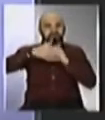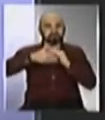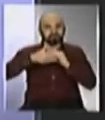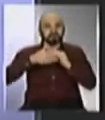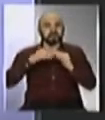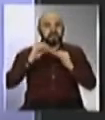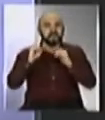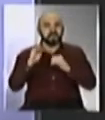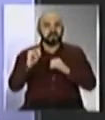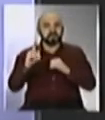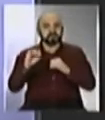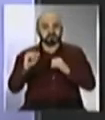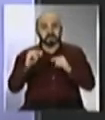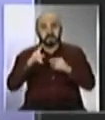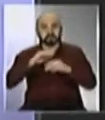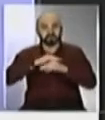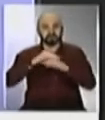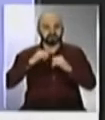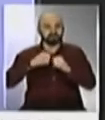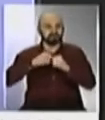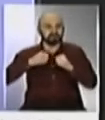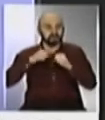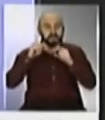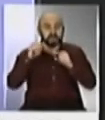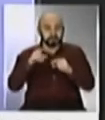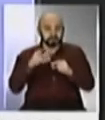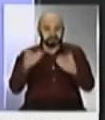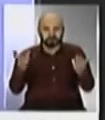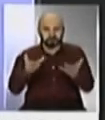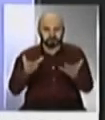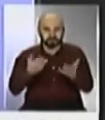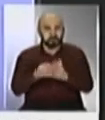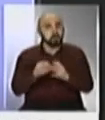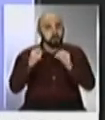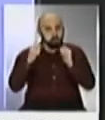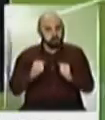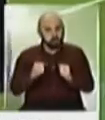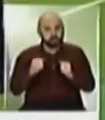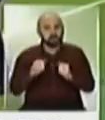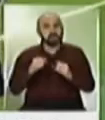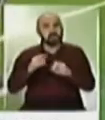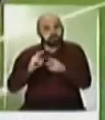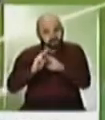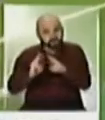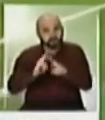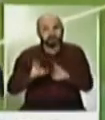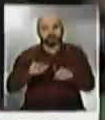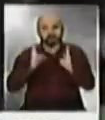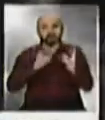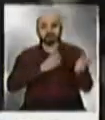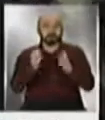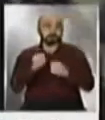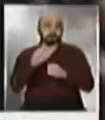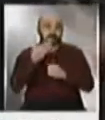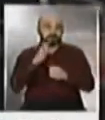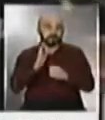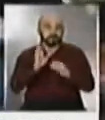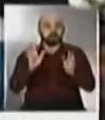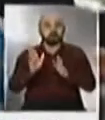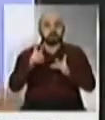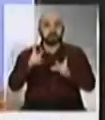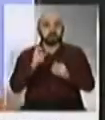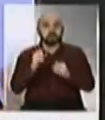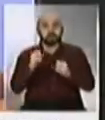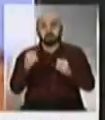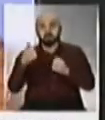fascia. Esos son desgarros miofasciales. Eso eventualmente uno podría tratar de manejarlo. Ese sería el mejor escenario, pero ¿cuál sería